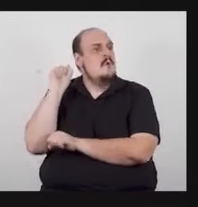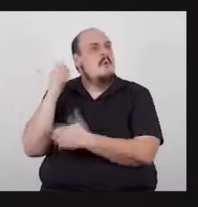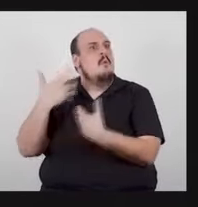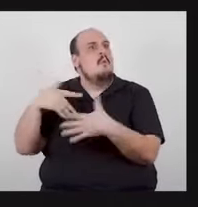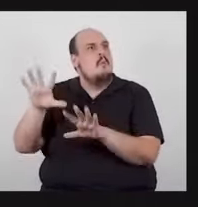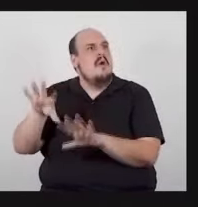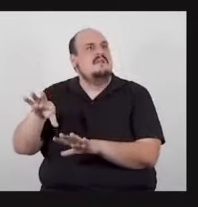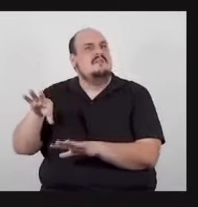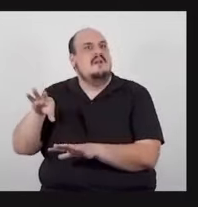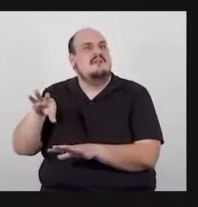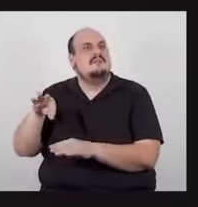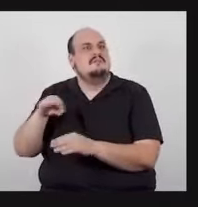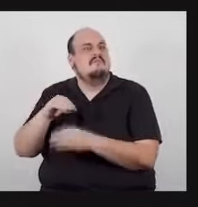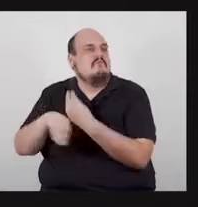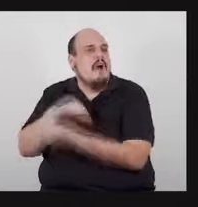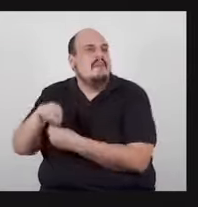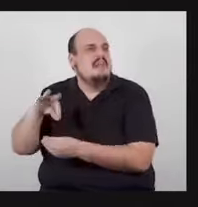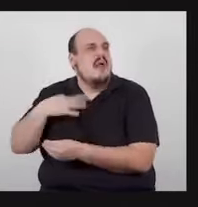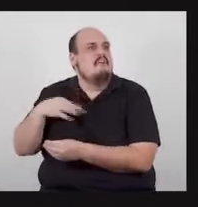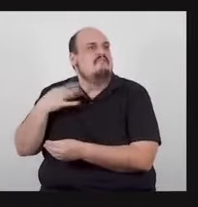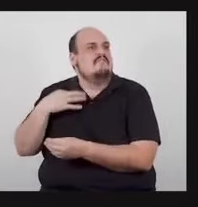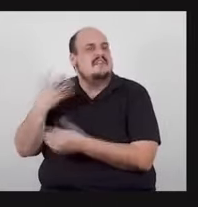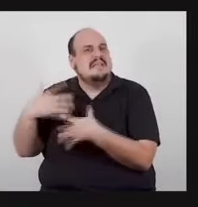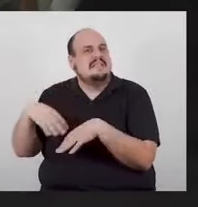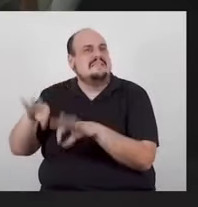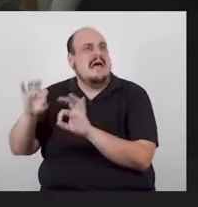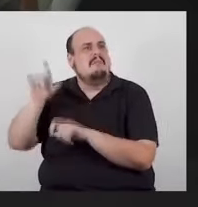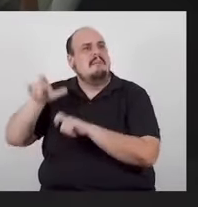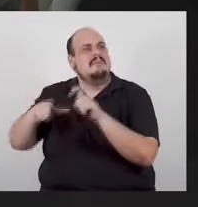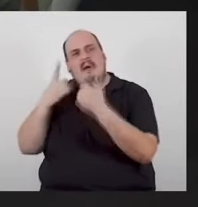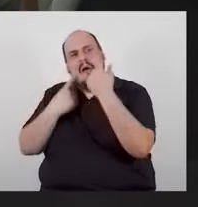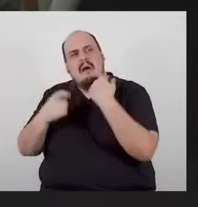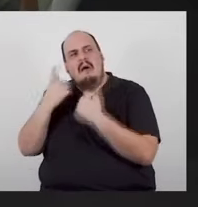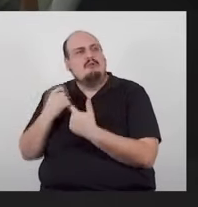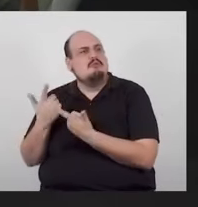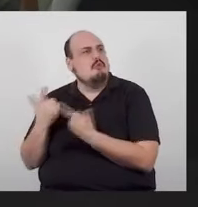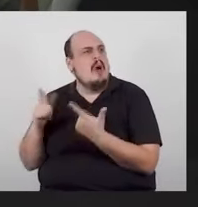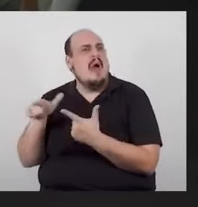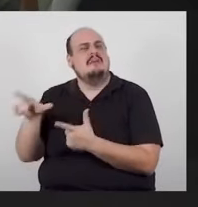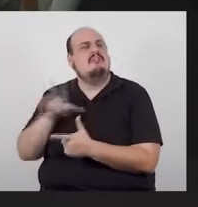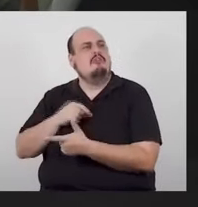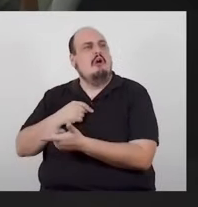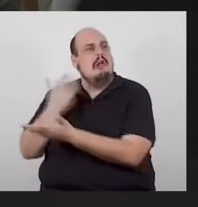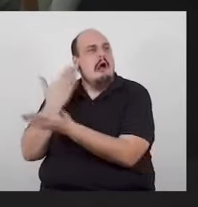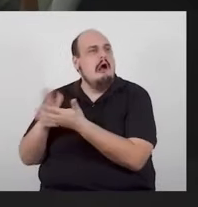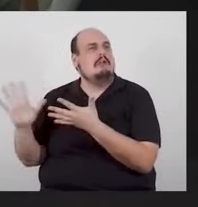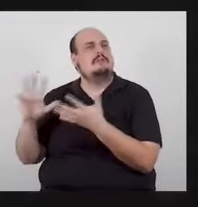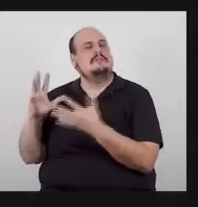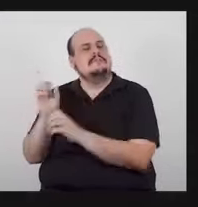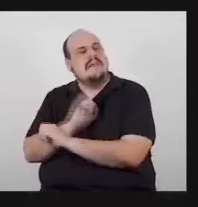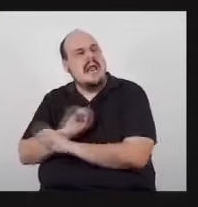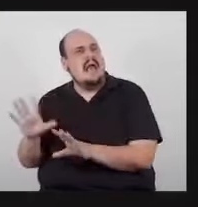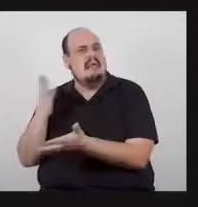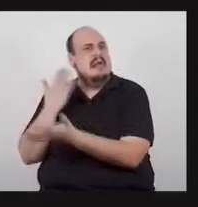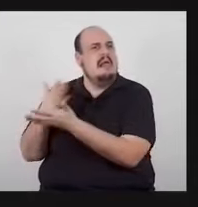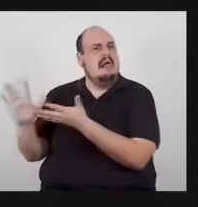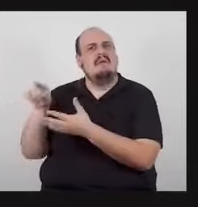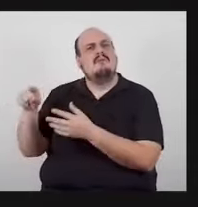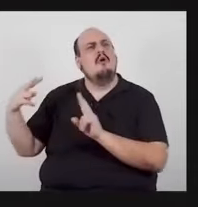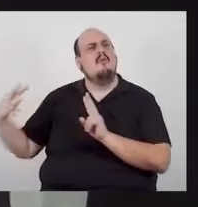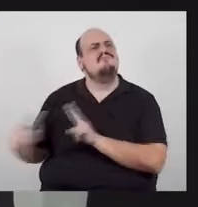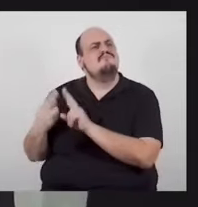hubiésemos ahorrado llantos, hubiésemos evitado dolores, tragedias? ¿Cómo fue el encuentro